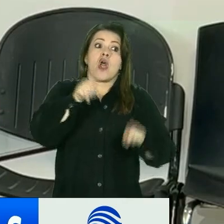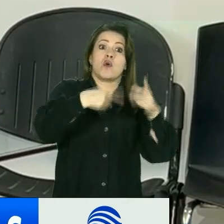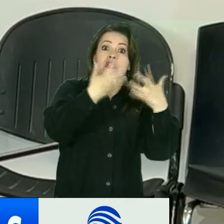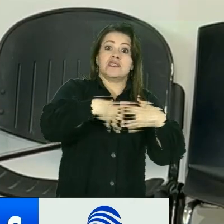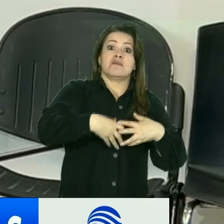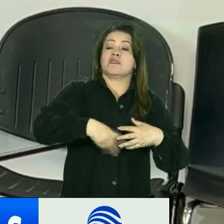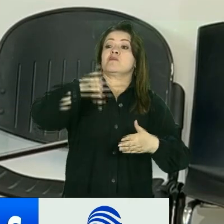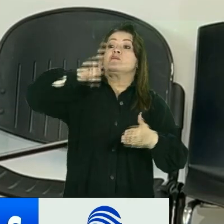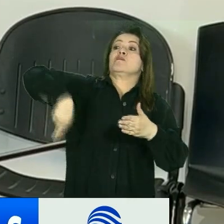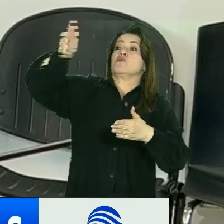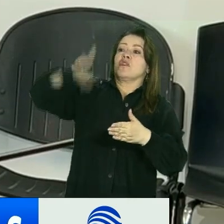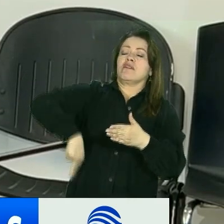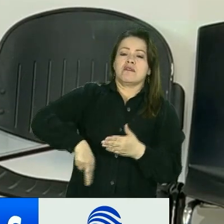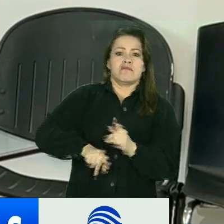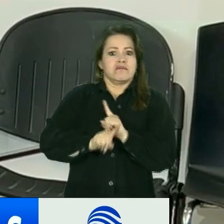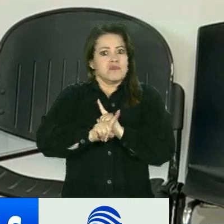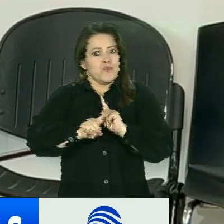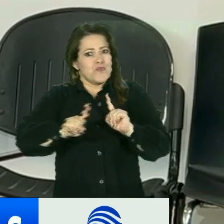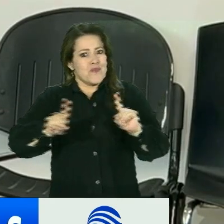que efectivamente estas condiciones